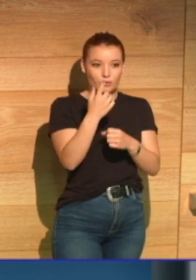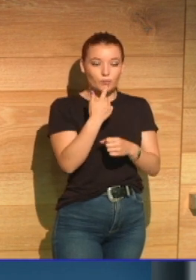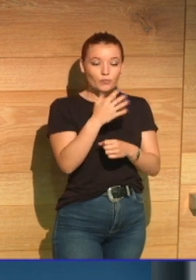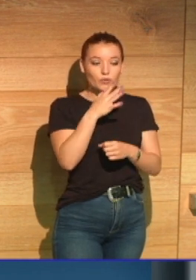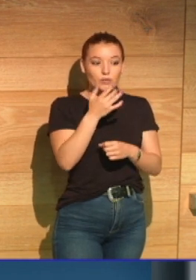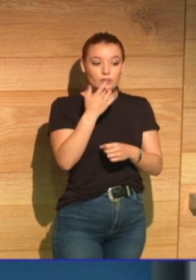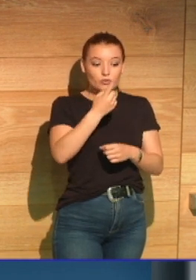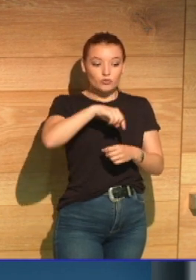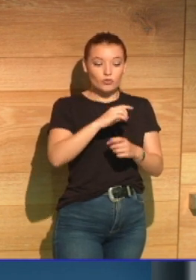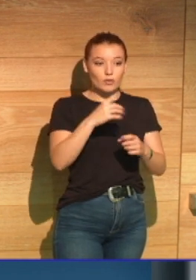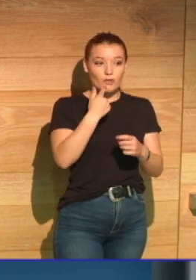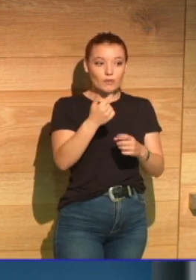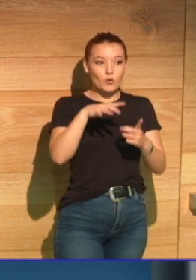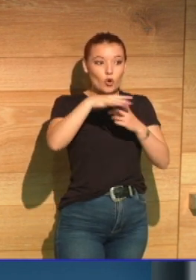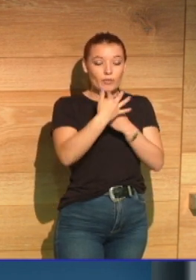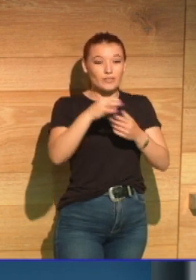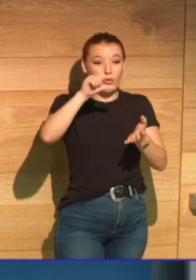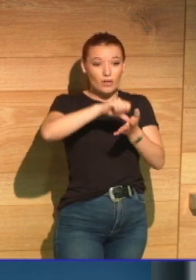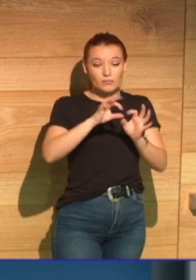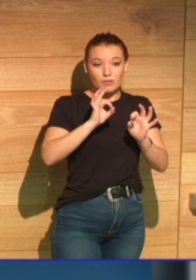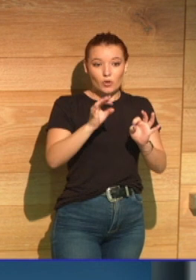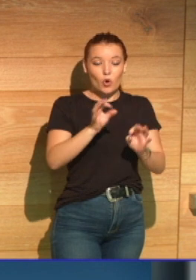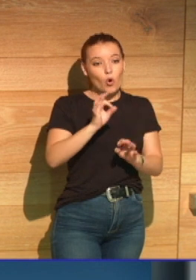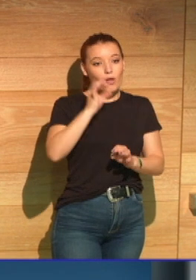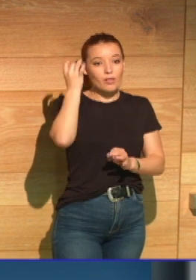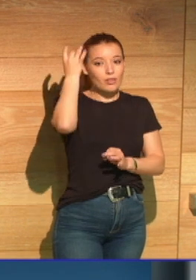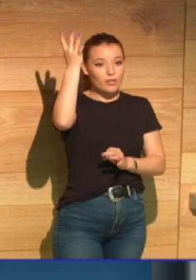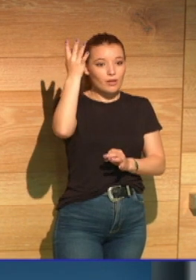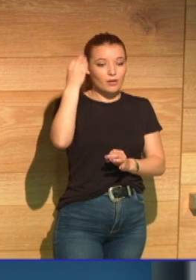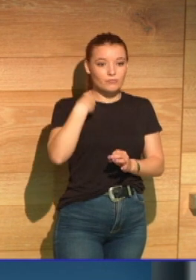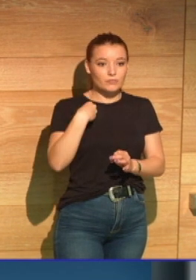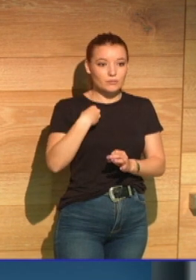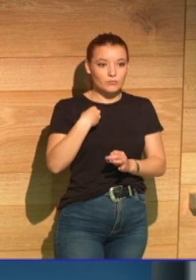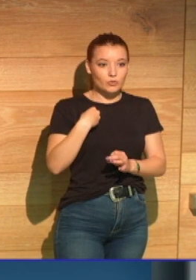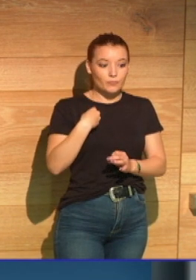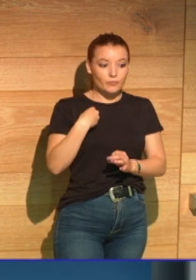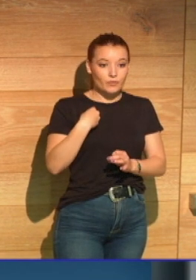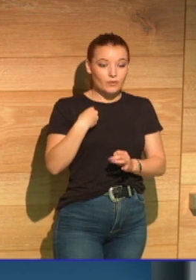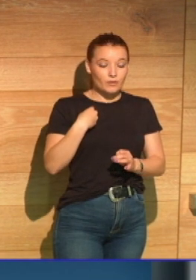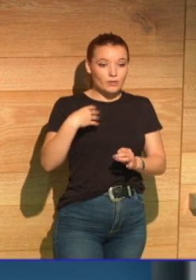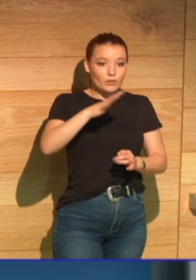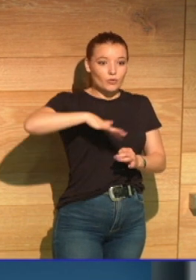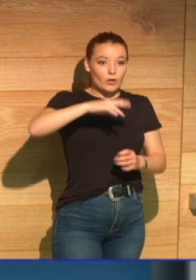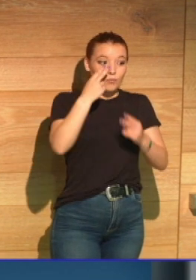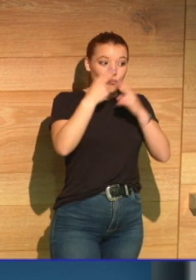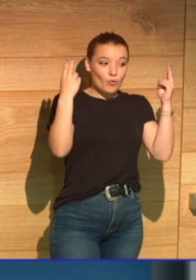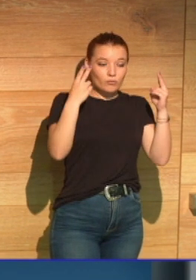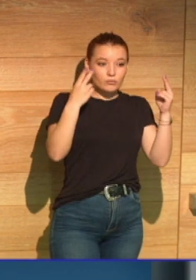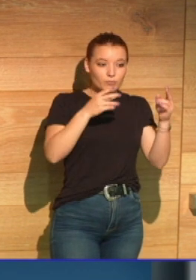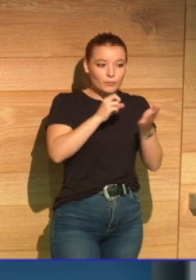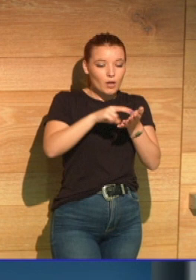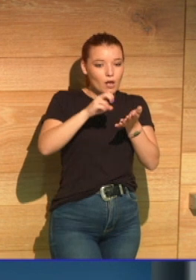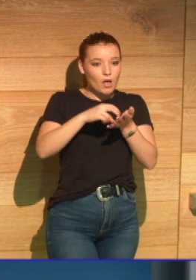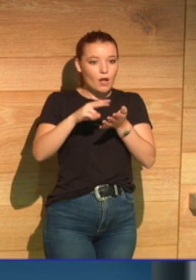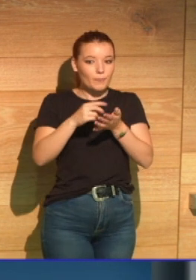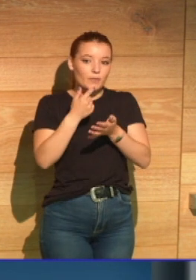la ciudad y cuando hablamos de la misma idea de el estar en estos espacios públicos, encontramos, por ejemplo, los tipos de públicos que se